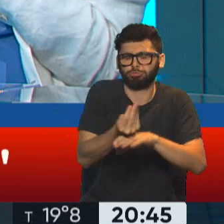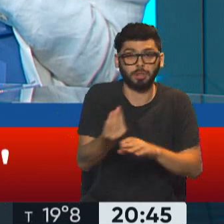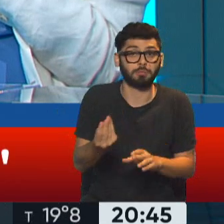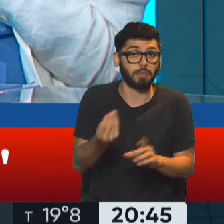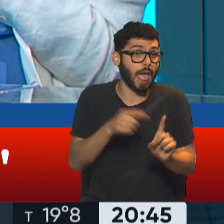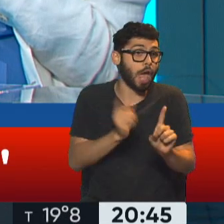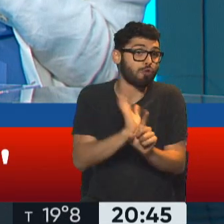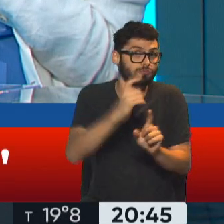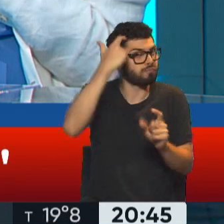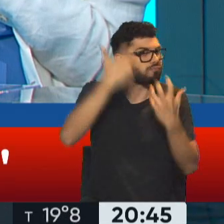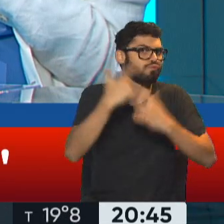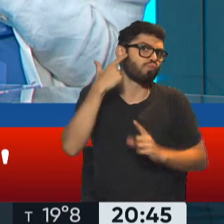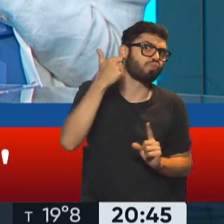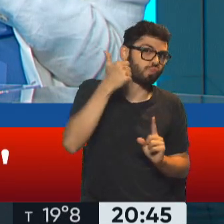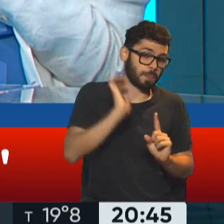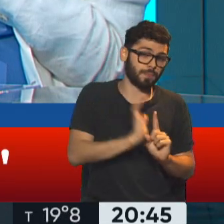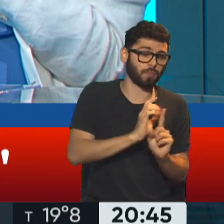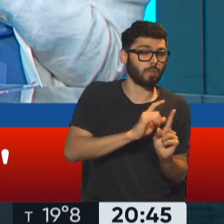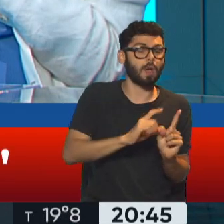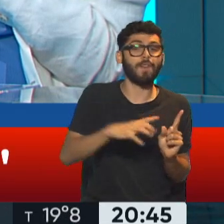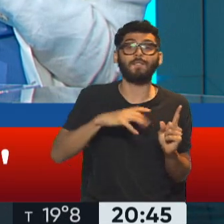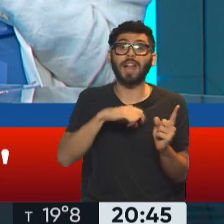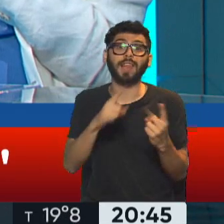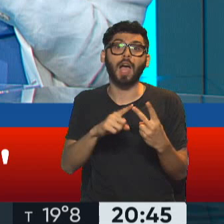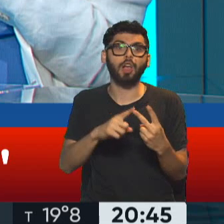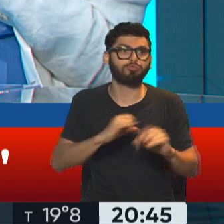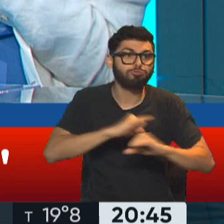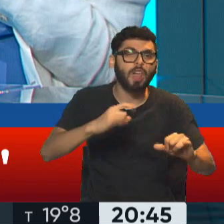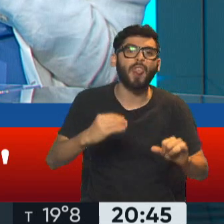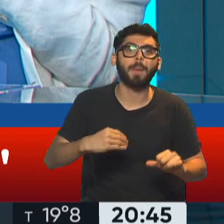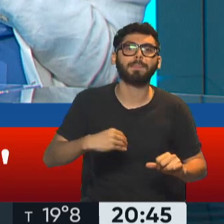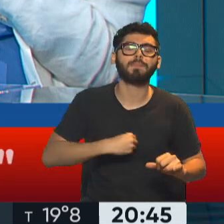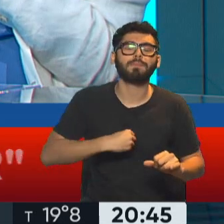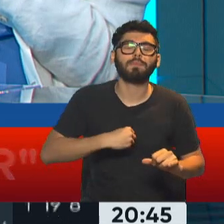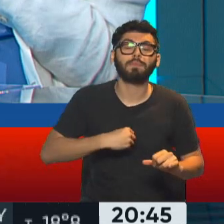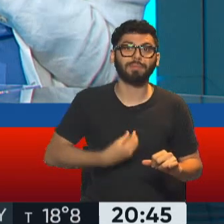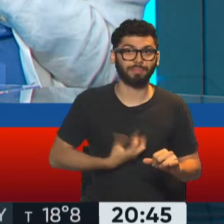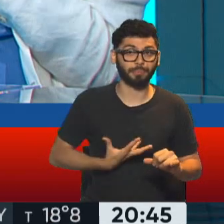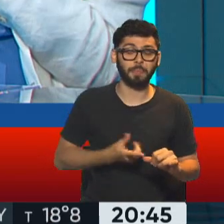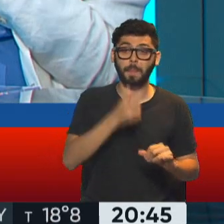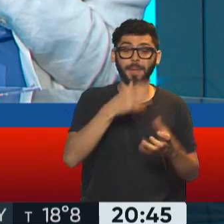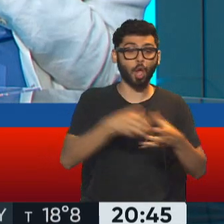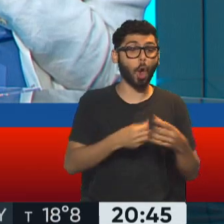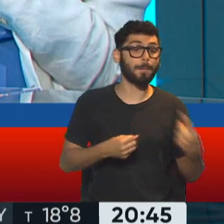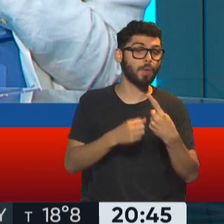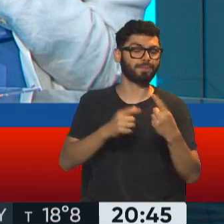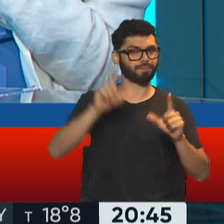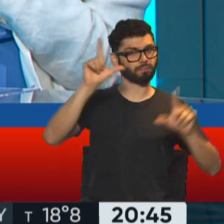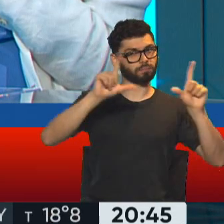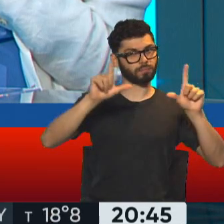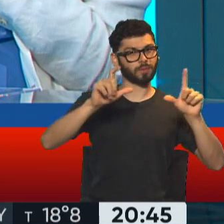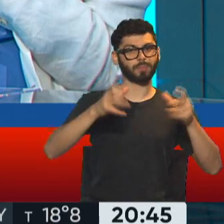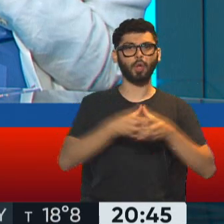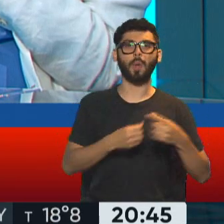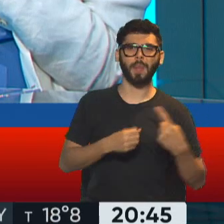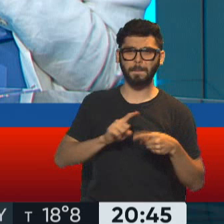son motivaciones racionales. La otra son las pasiones, ¿no? Sí, claro. Y yo creo que la oposición mediática, porque la oposición política